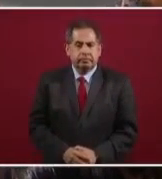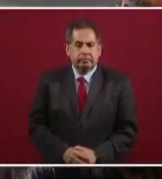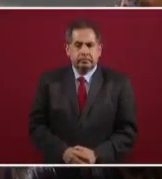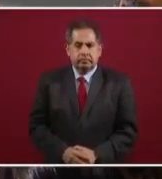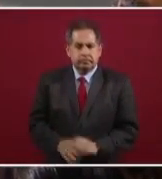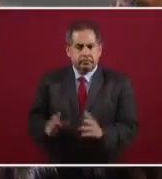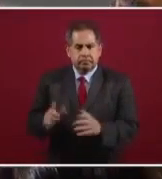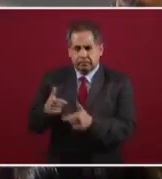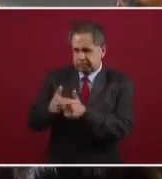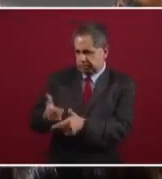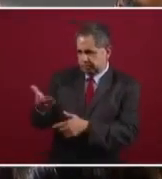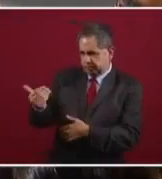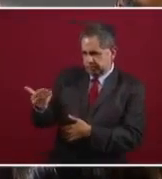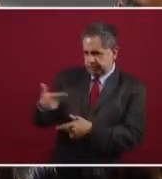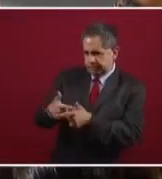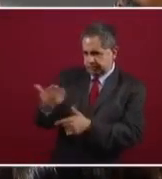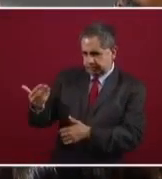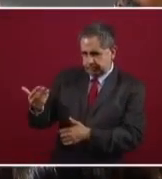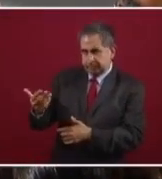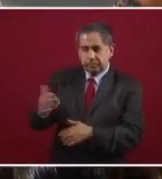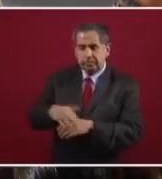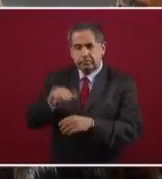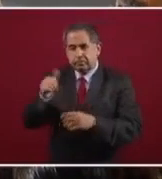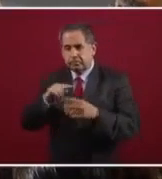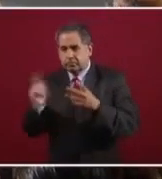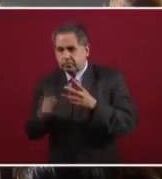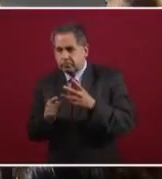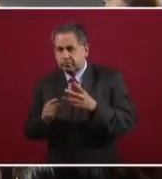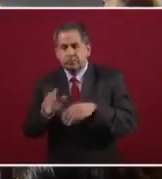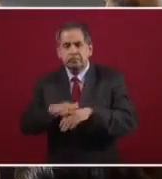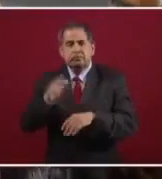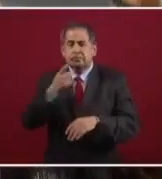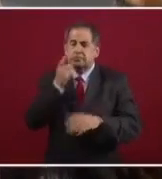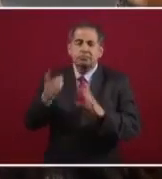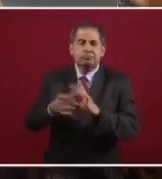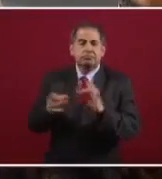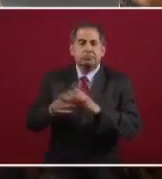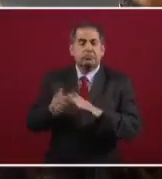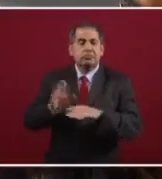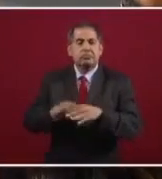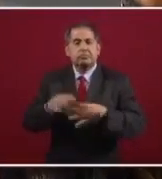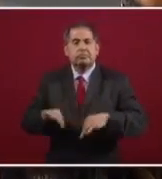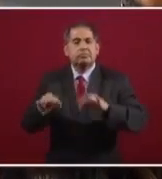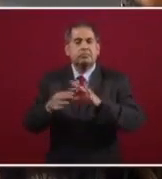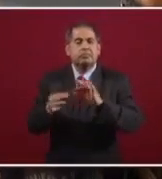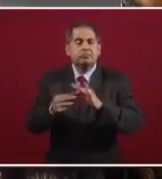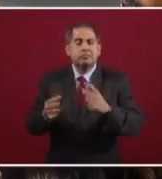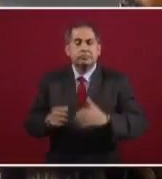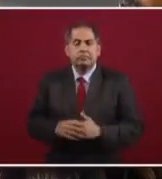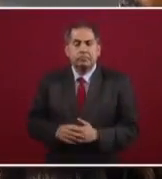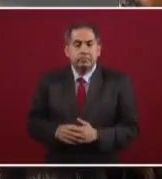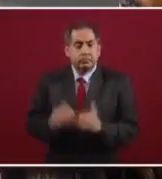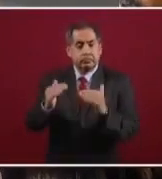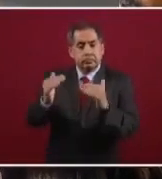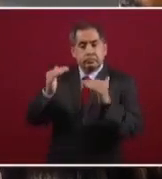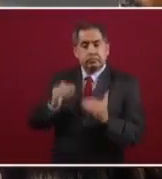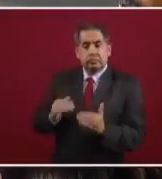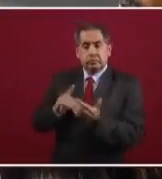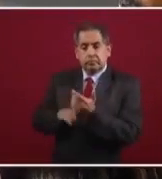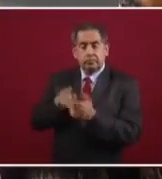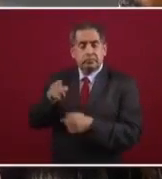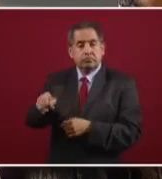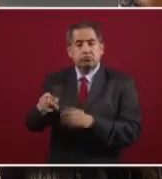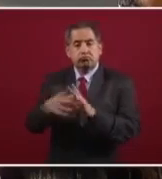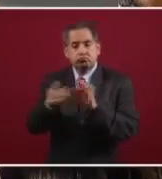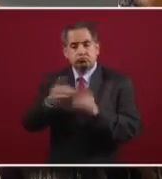Pero síguele, porque hay otra parte donde lo que más me importa es lo que sigue, donde